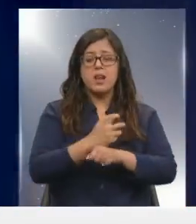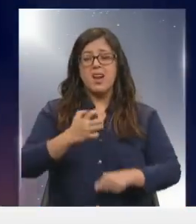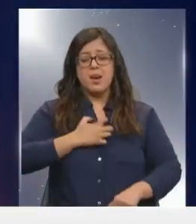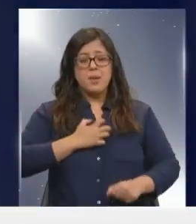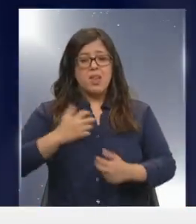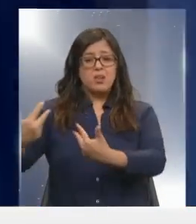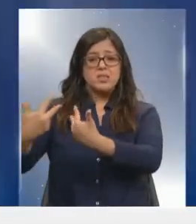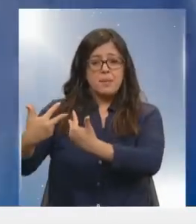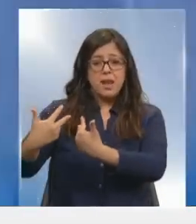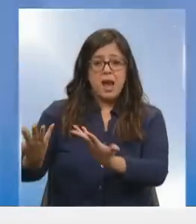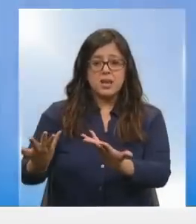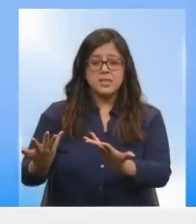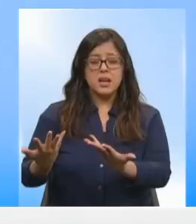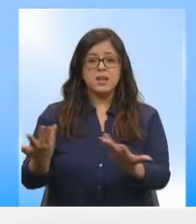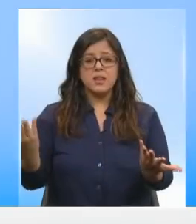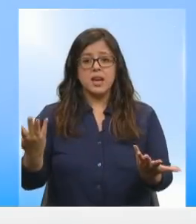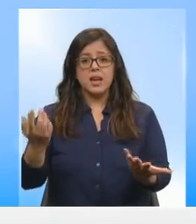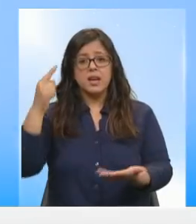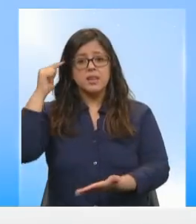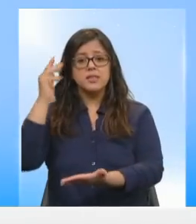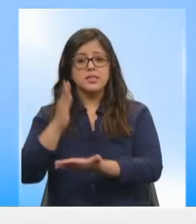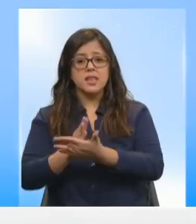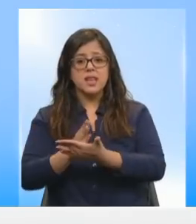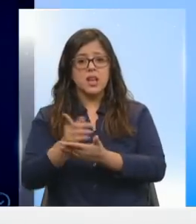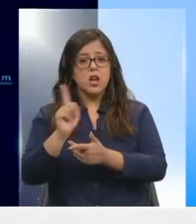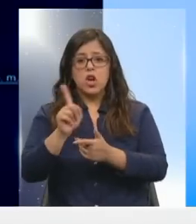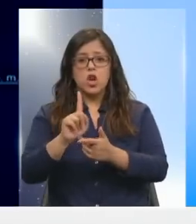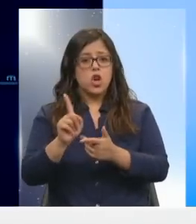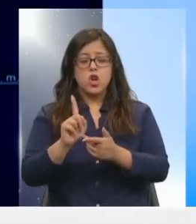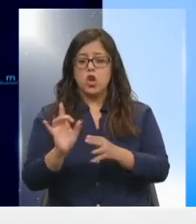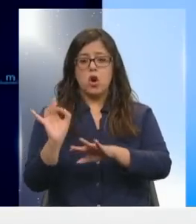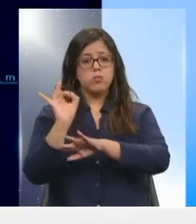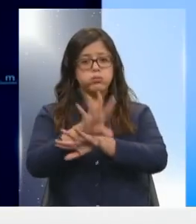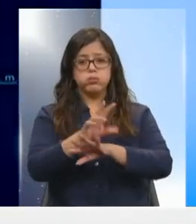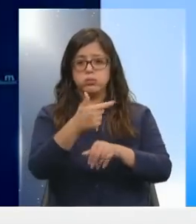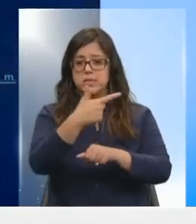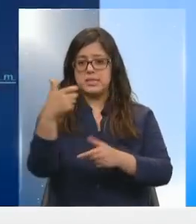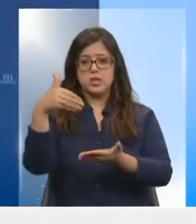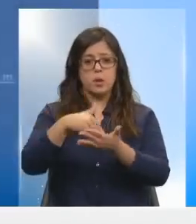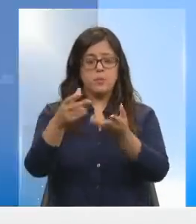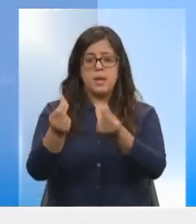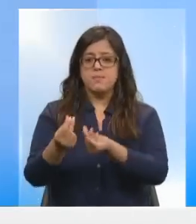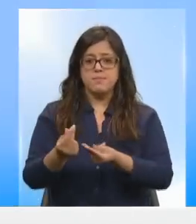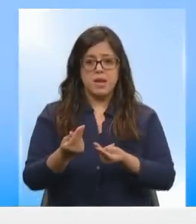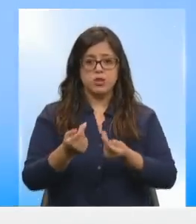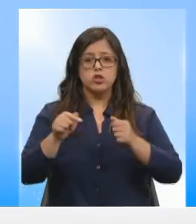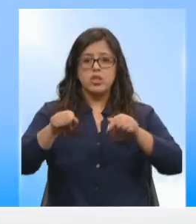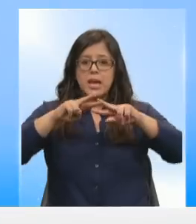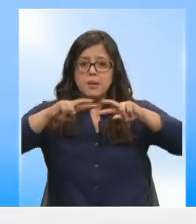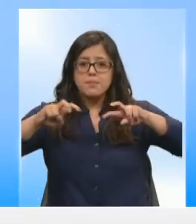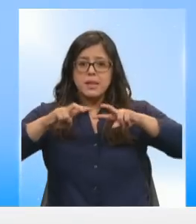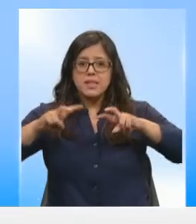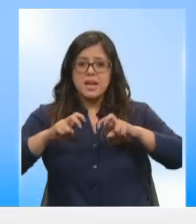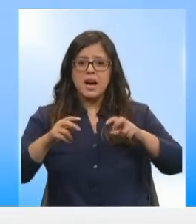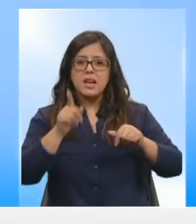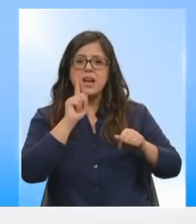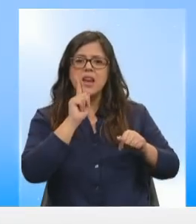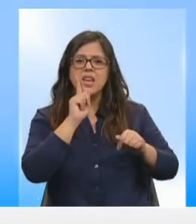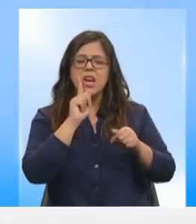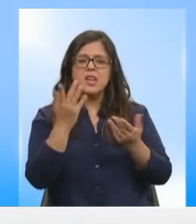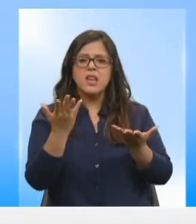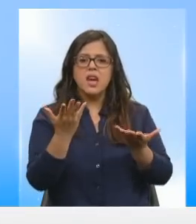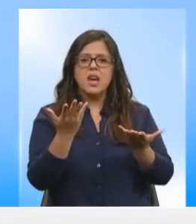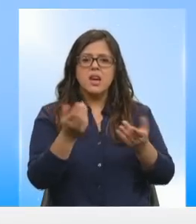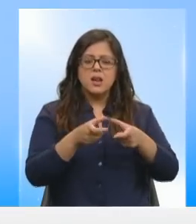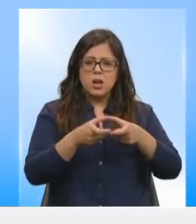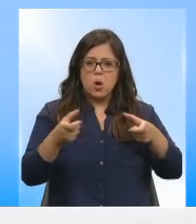las amenazas, finalmente decidieron no entregar los 700 mil pesos y averiguar a quién pertenecía la